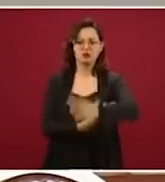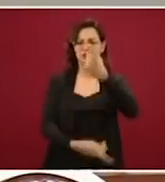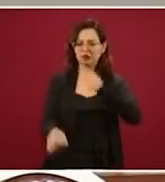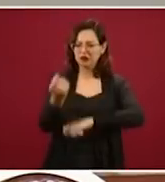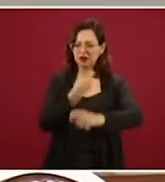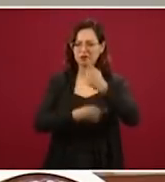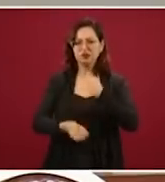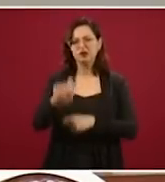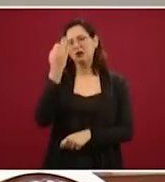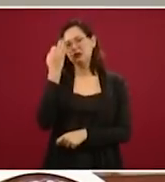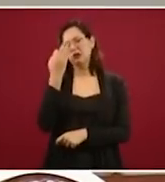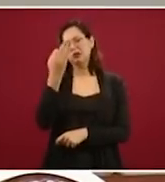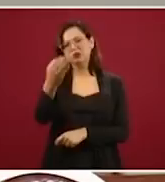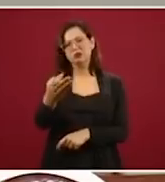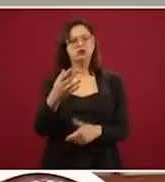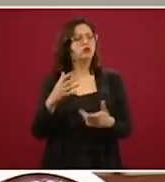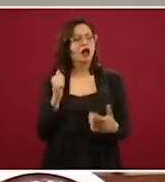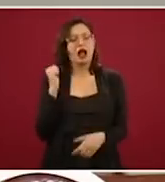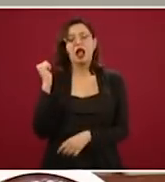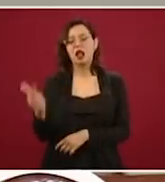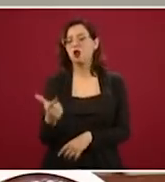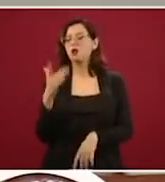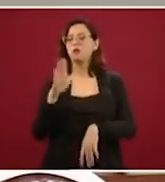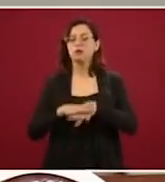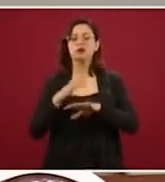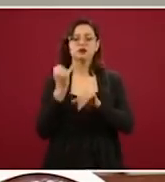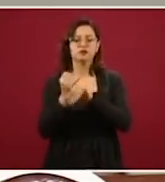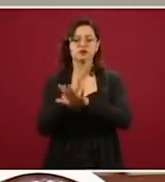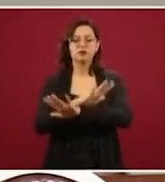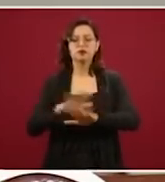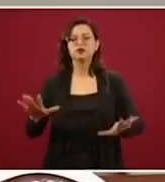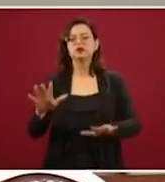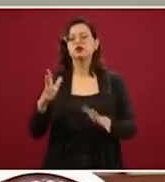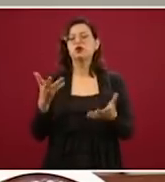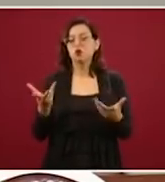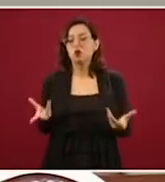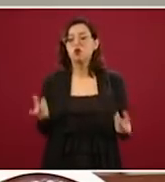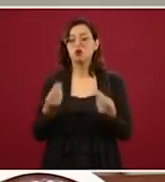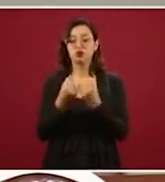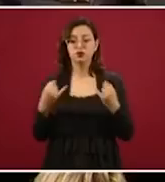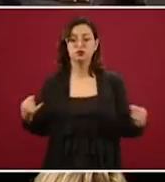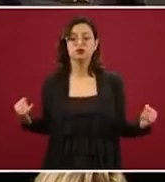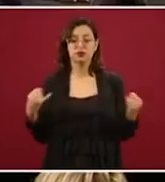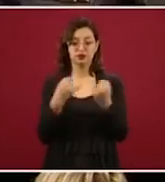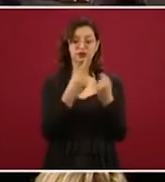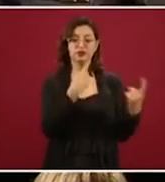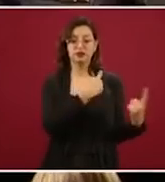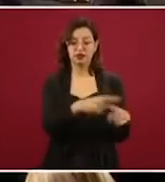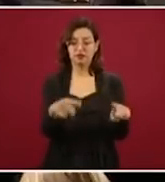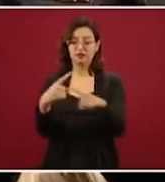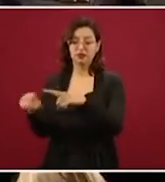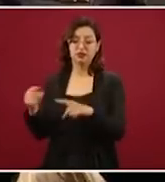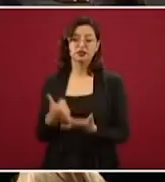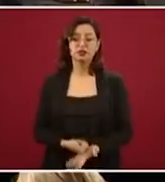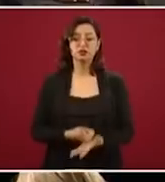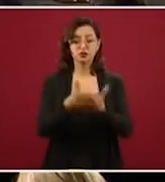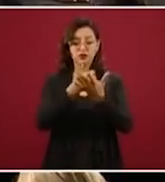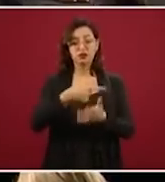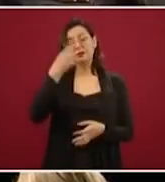engorrosos, o que nos den más información que nos ayuden a darles, a trabajar con las dependencias a resolver esos problemas o ayudarlos a